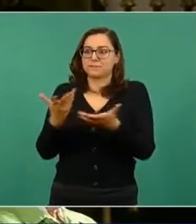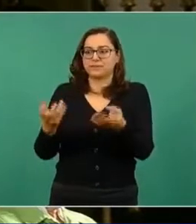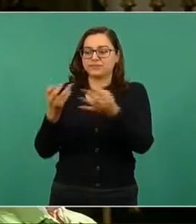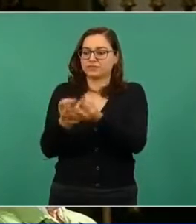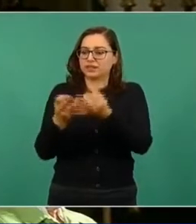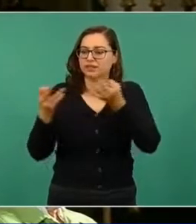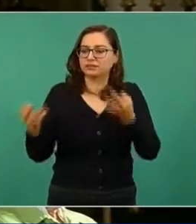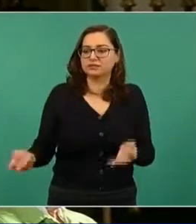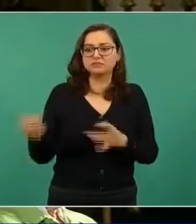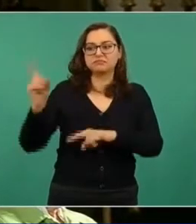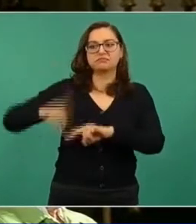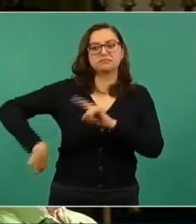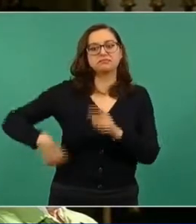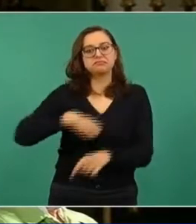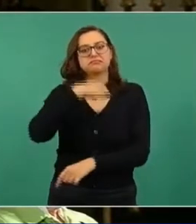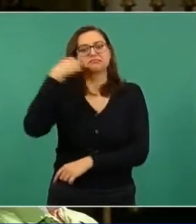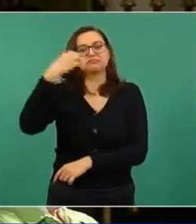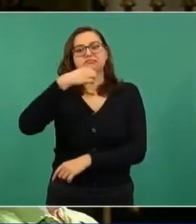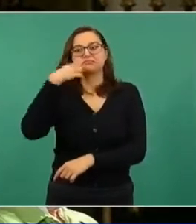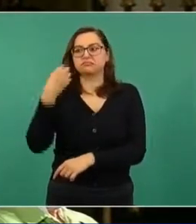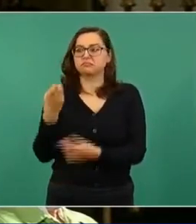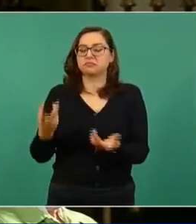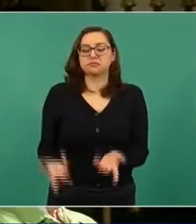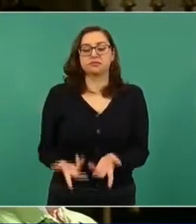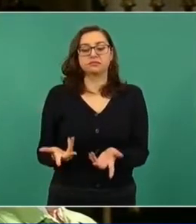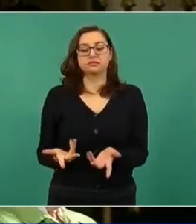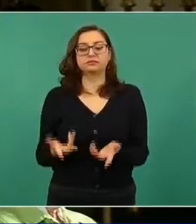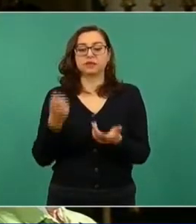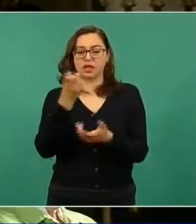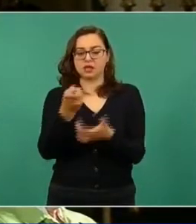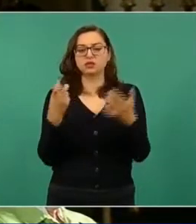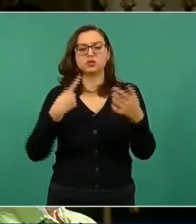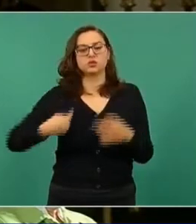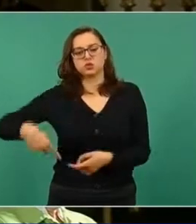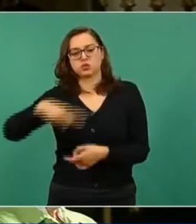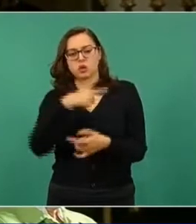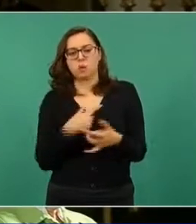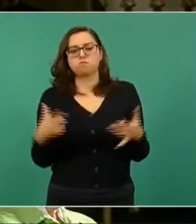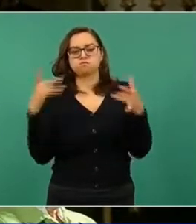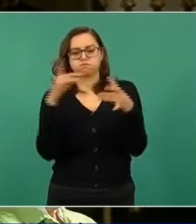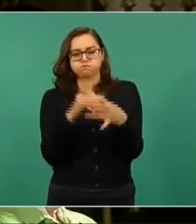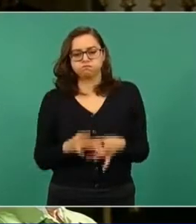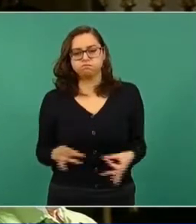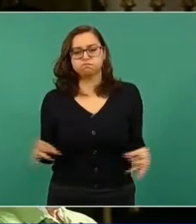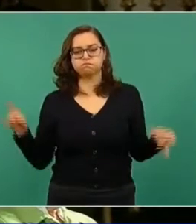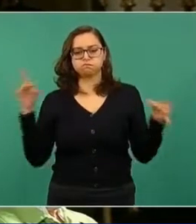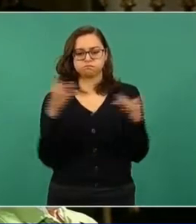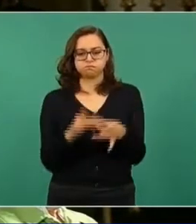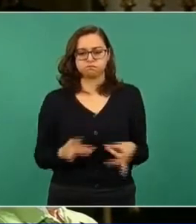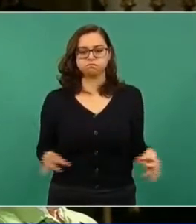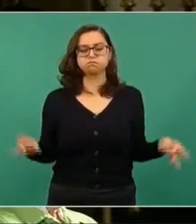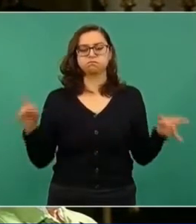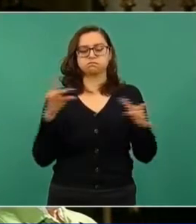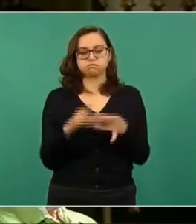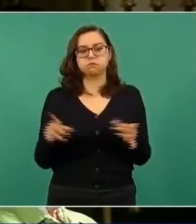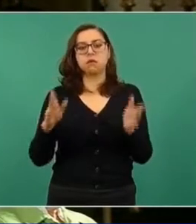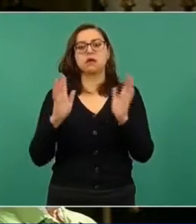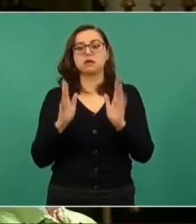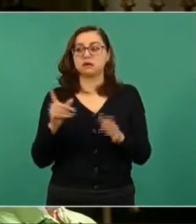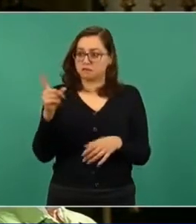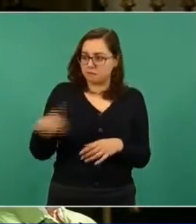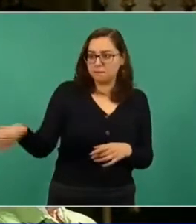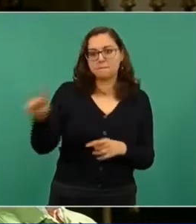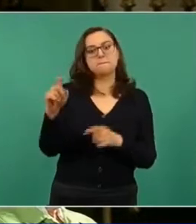Esta operación subrepticia la documentamos pormenorizadamente en el Laboratorio de Periodismo y Opinión Pública, tras una denuncia de los